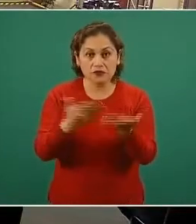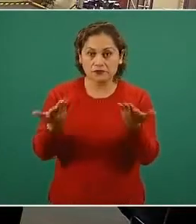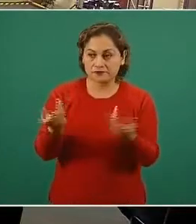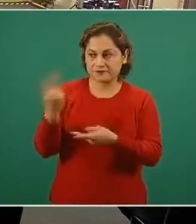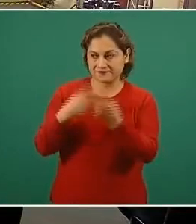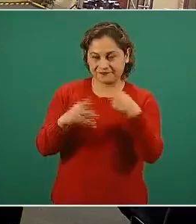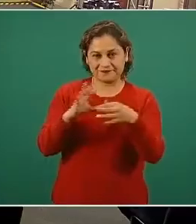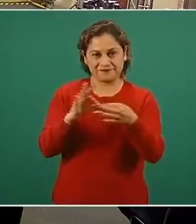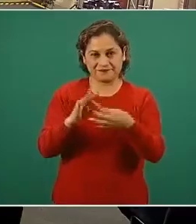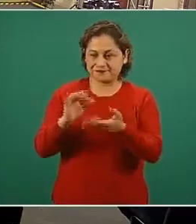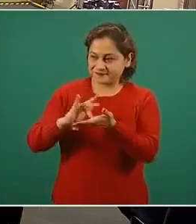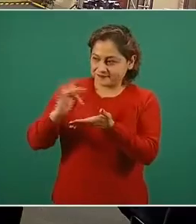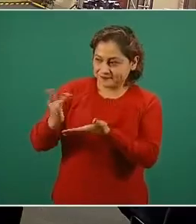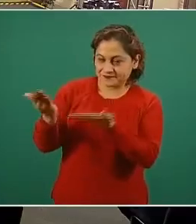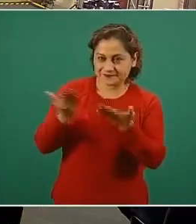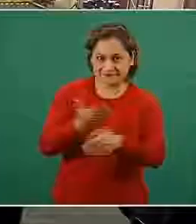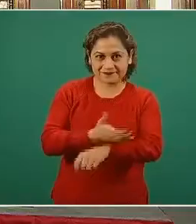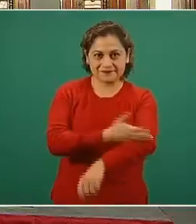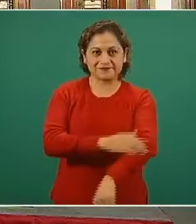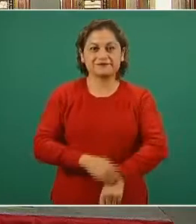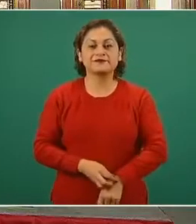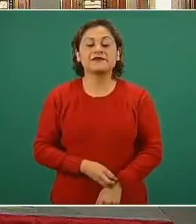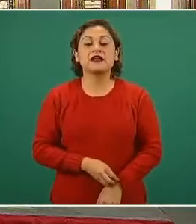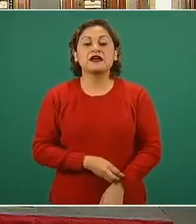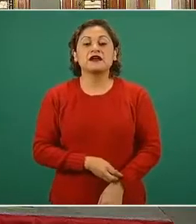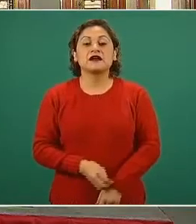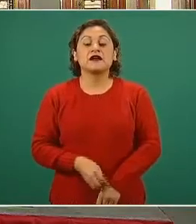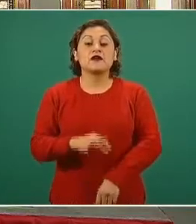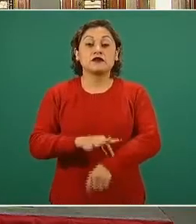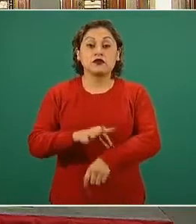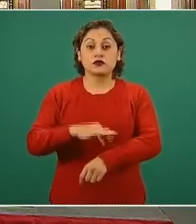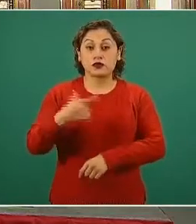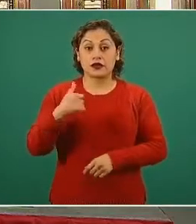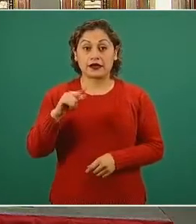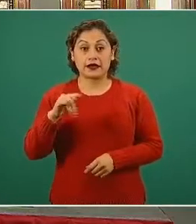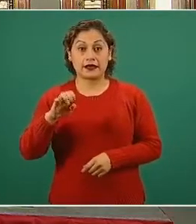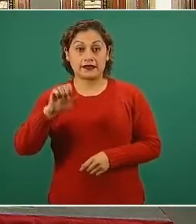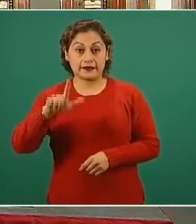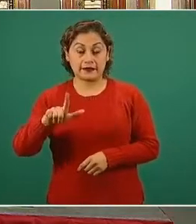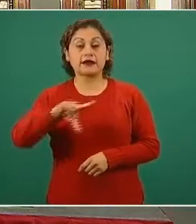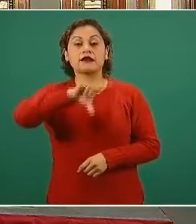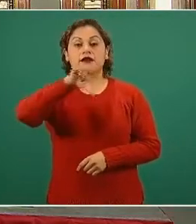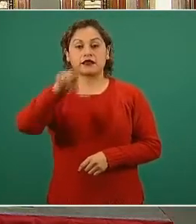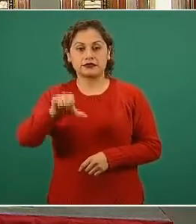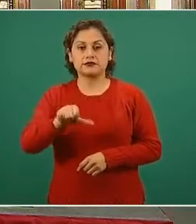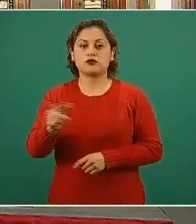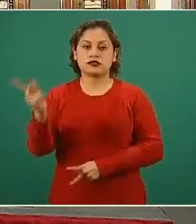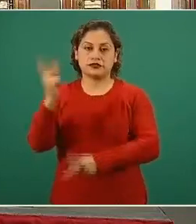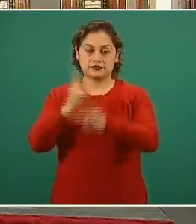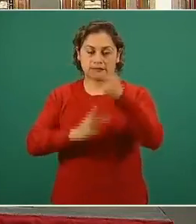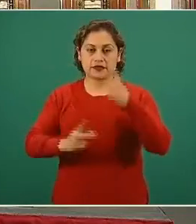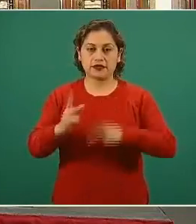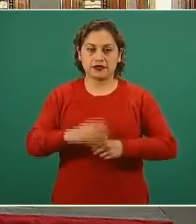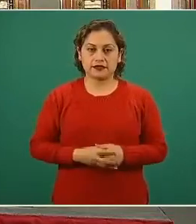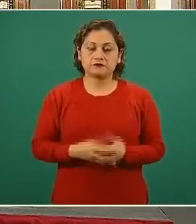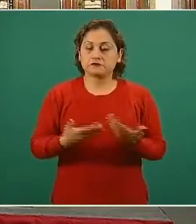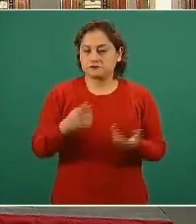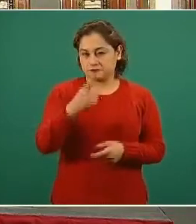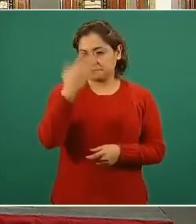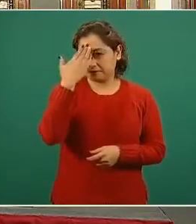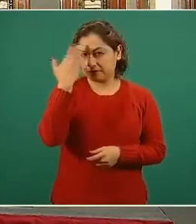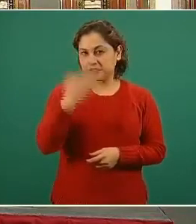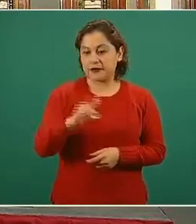por acompañarnos. El doctor López-Gatell yo creo que se va a incorporar en algún momento, está también, digo, como todos los lunes